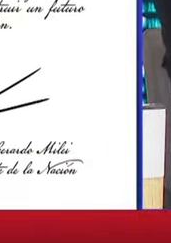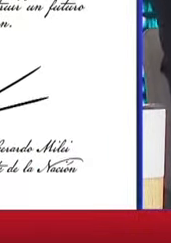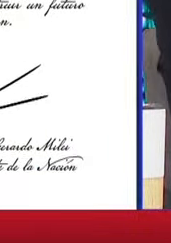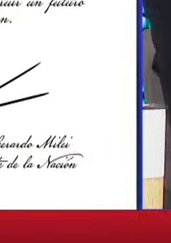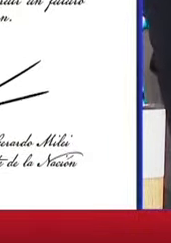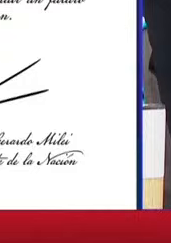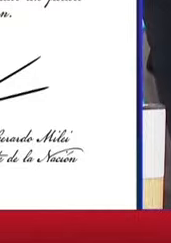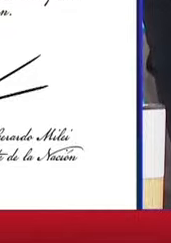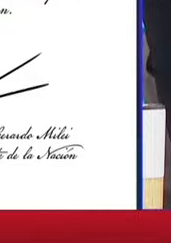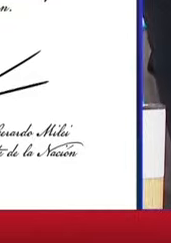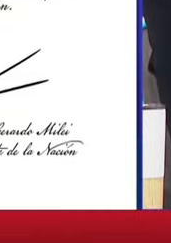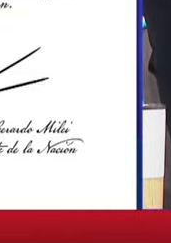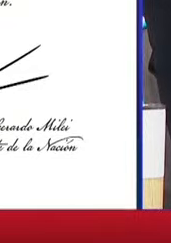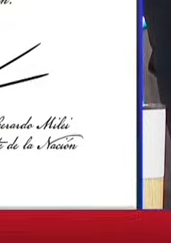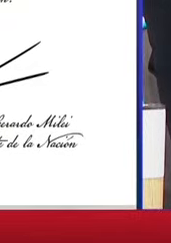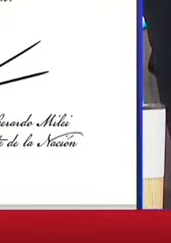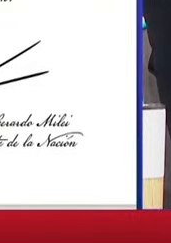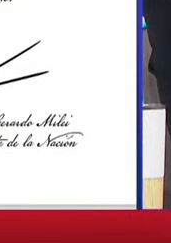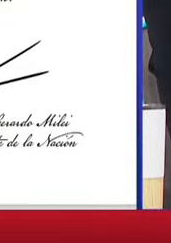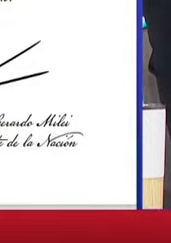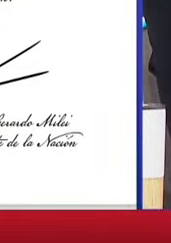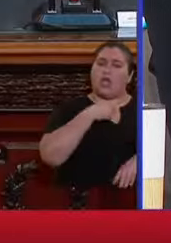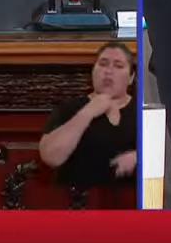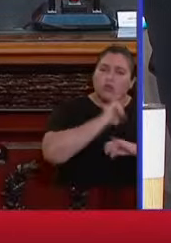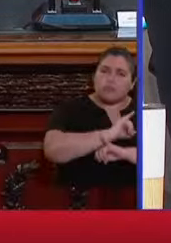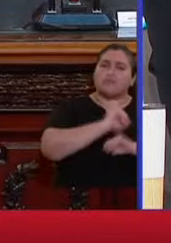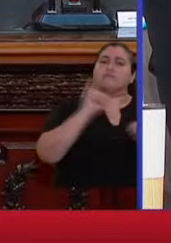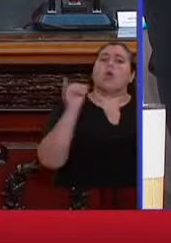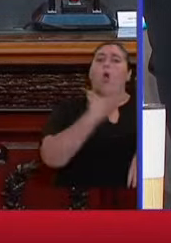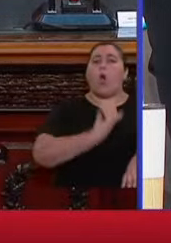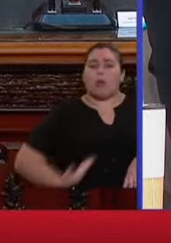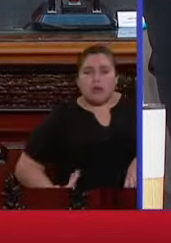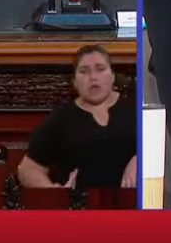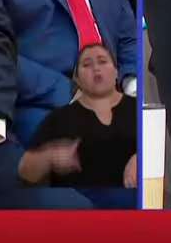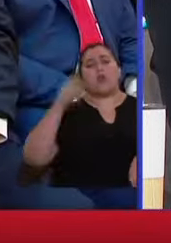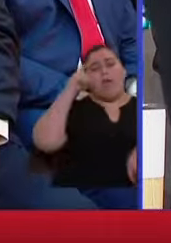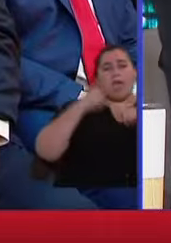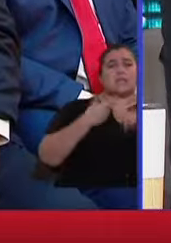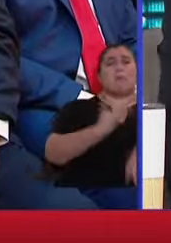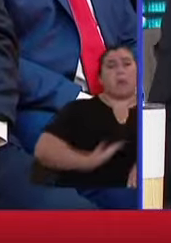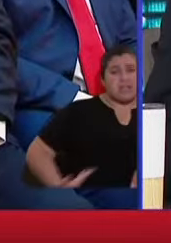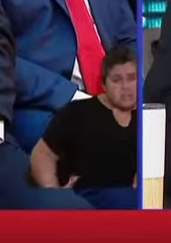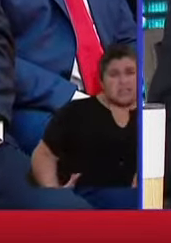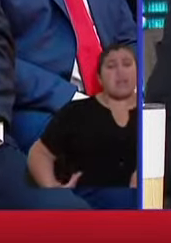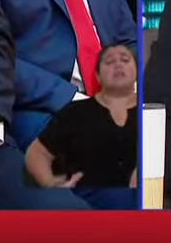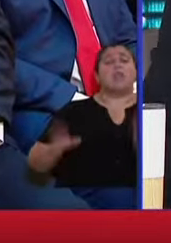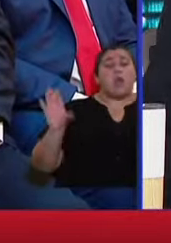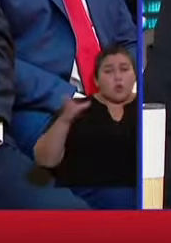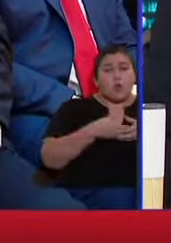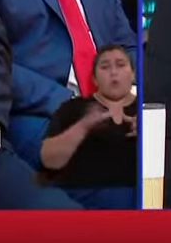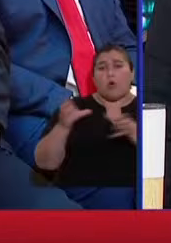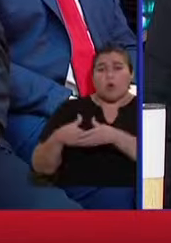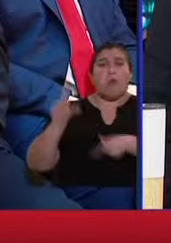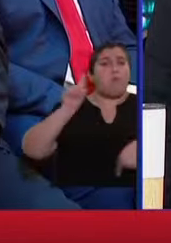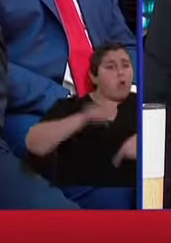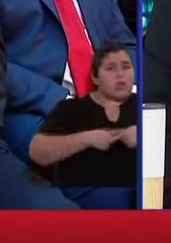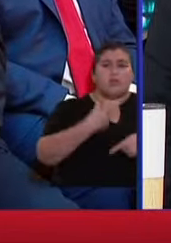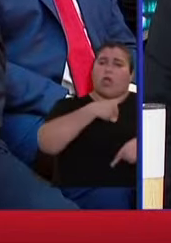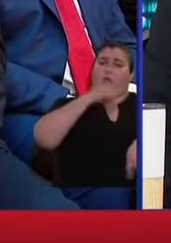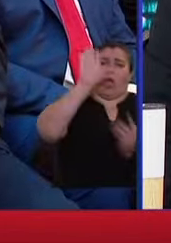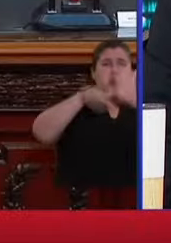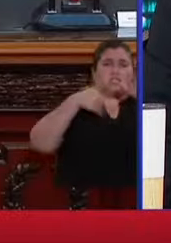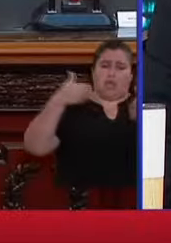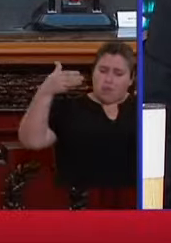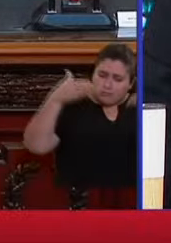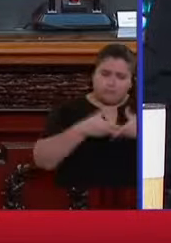un compromiso y a partir de ahí ponernos a laburar sin perder ninguna de nuestras convicciones, ¿no? Luis, le sumo a Paz Rodríguez Nil con una pregunta.